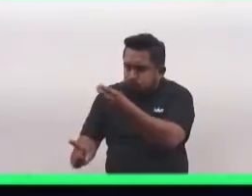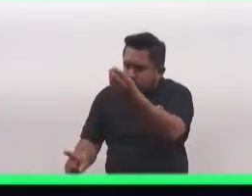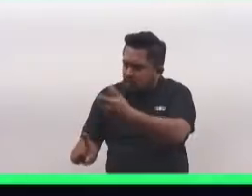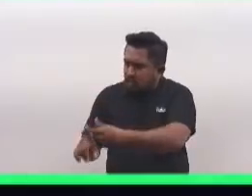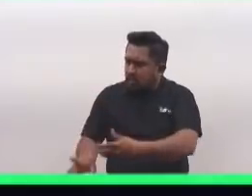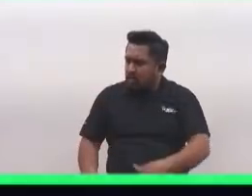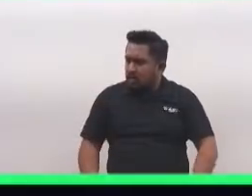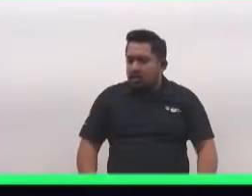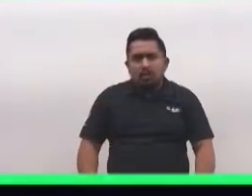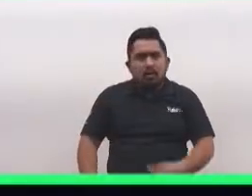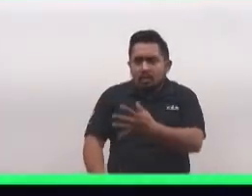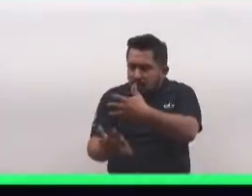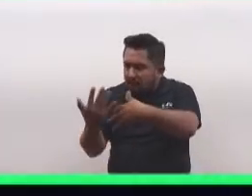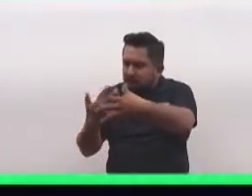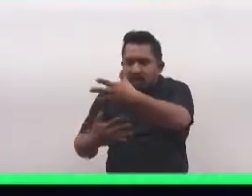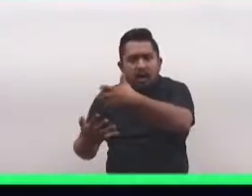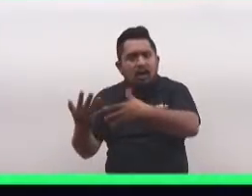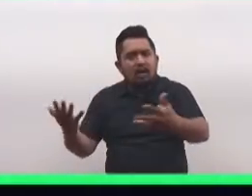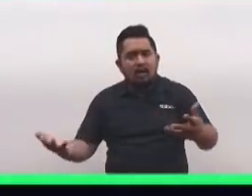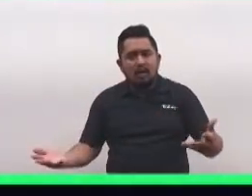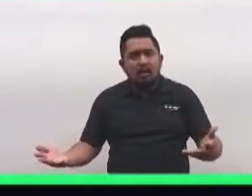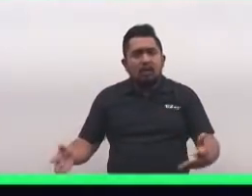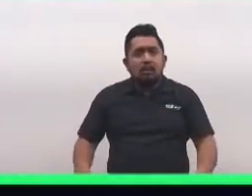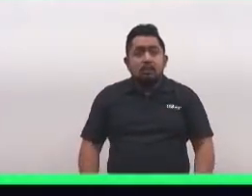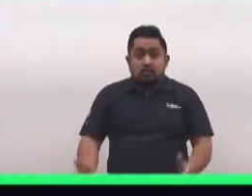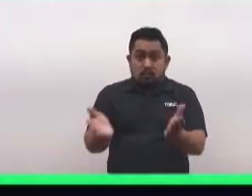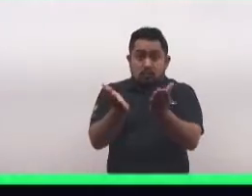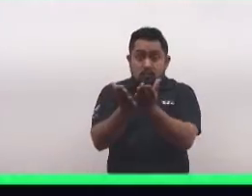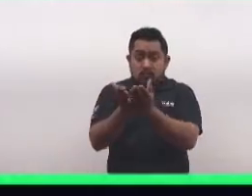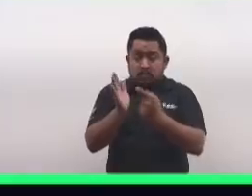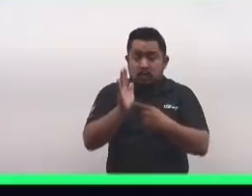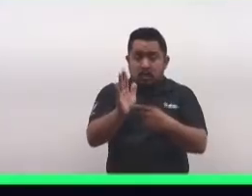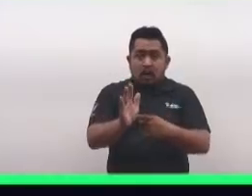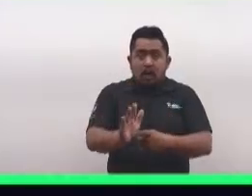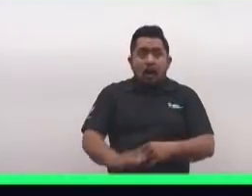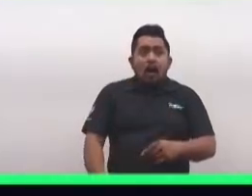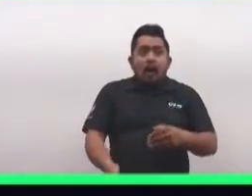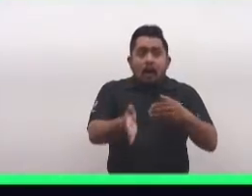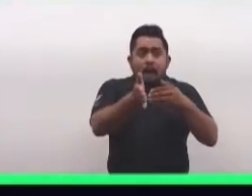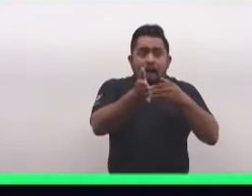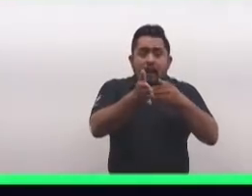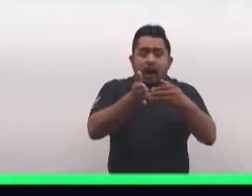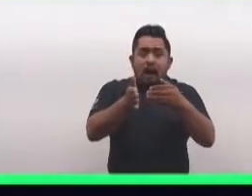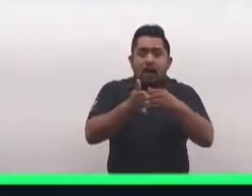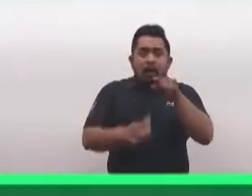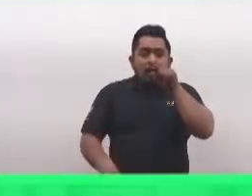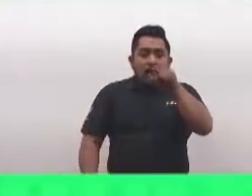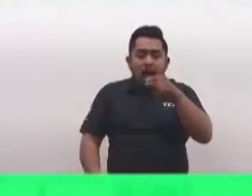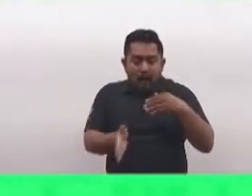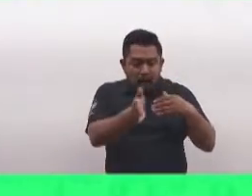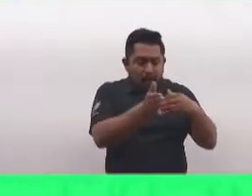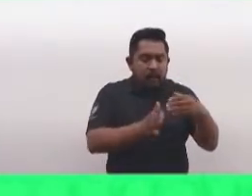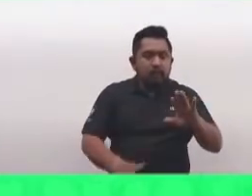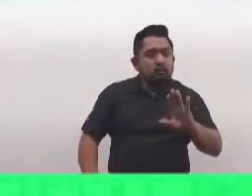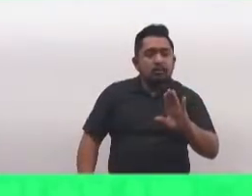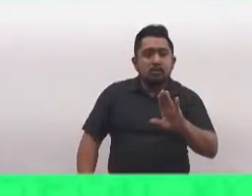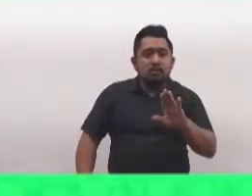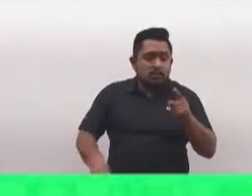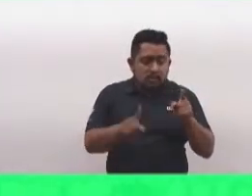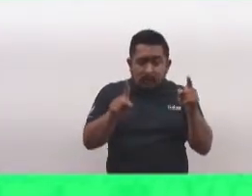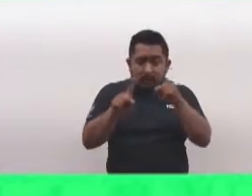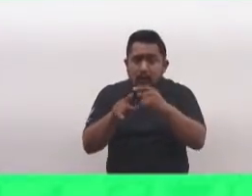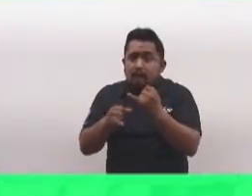el desorden lea conmigo génesis 11 por favor en el principio y amiguito usted ya nos tendrá el principio si usted está casi en el